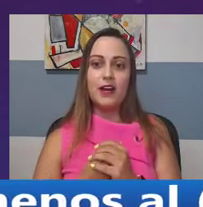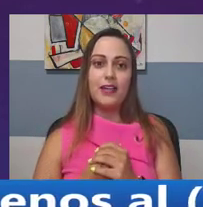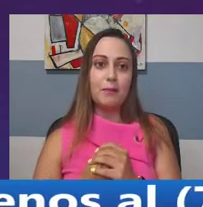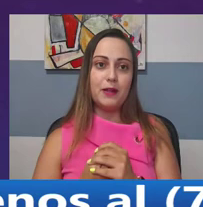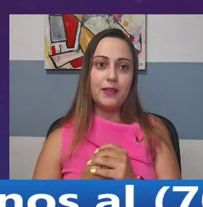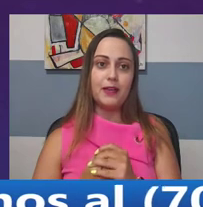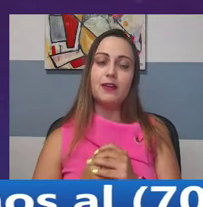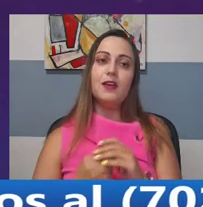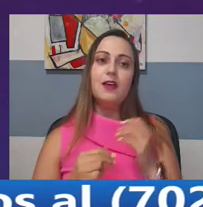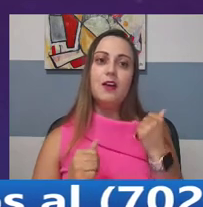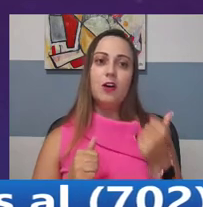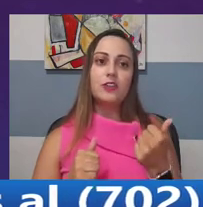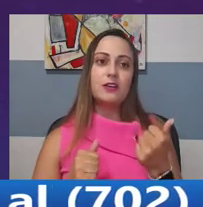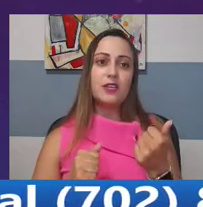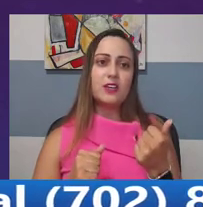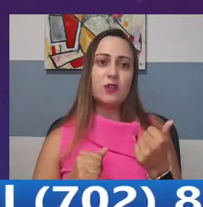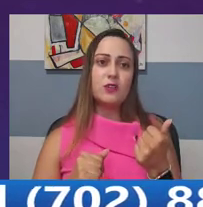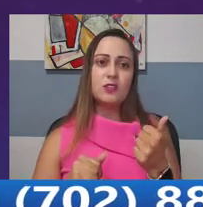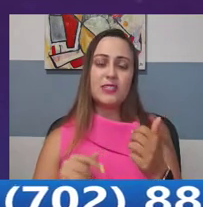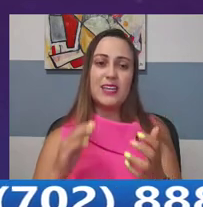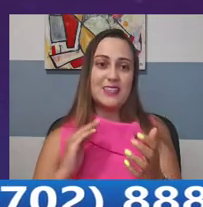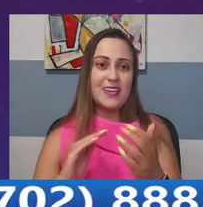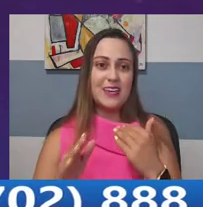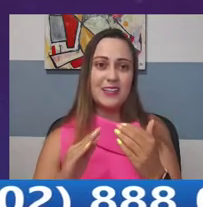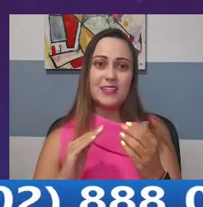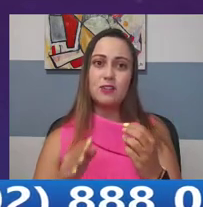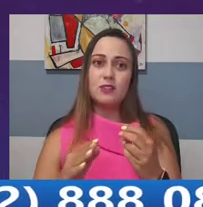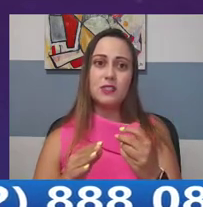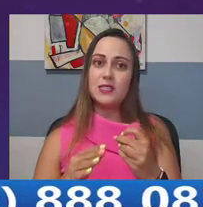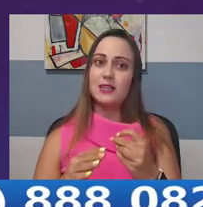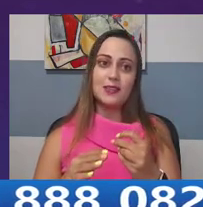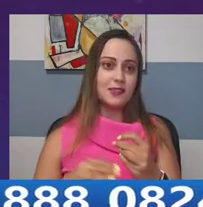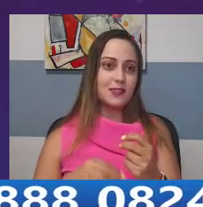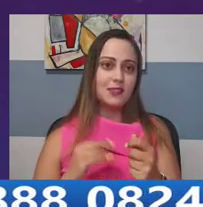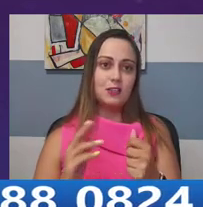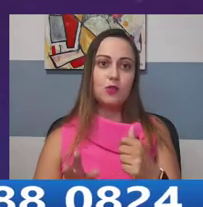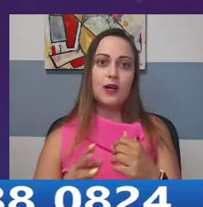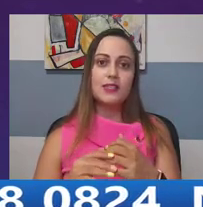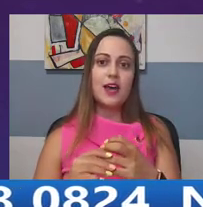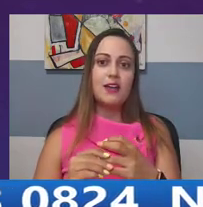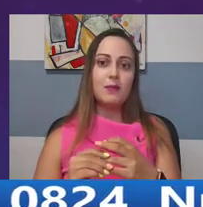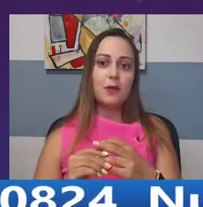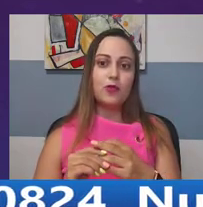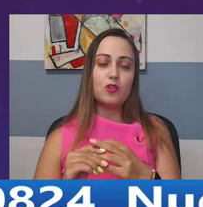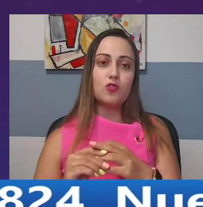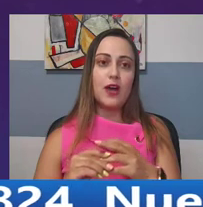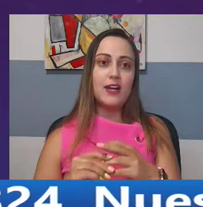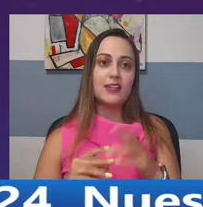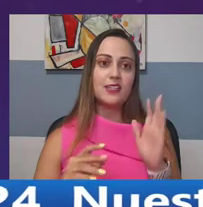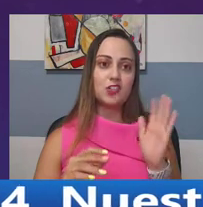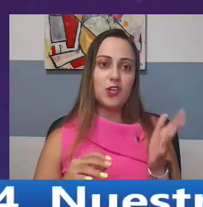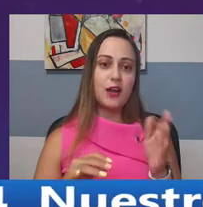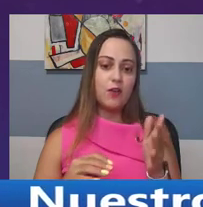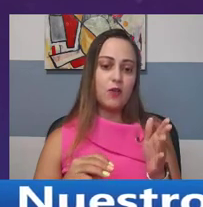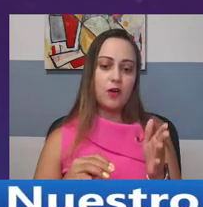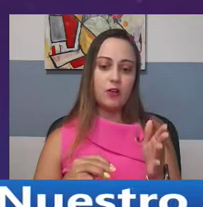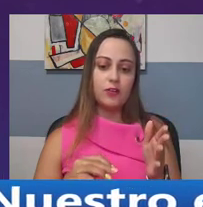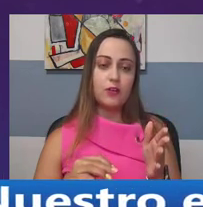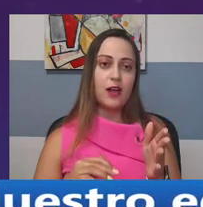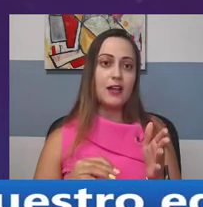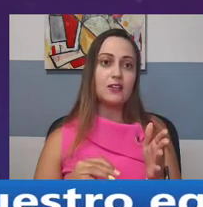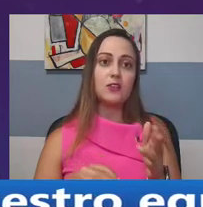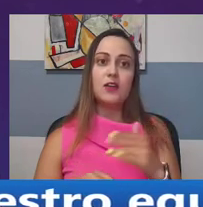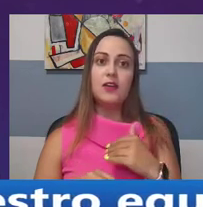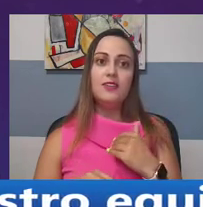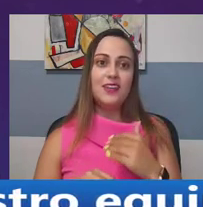es la única manera de aprender. Otra cosa que yo he visto es que tienen que estar consistentes. Si tú vas a de pronto ayudar y hacer chat o